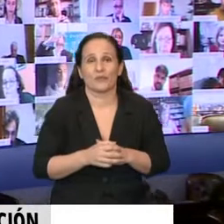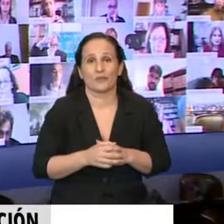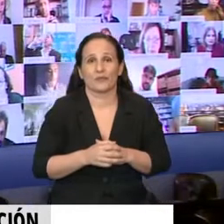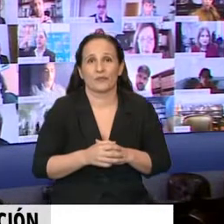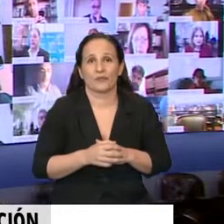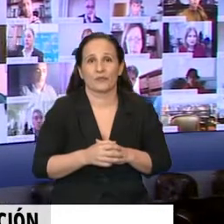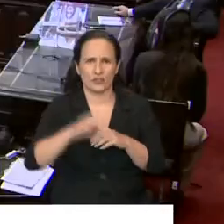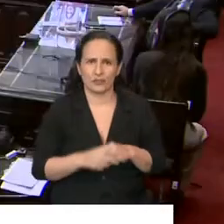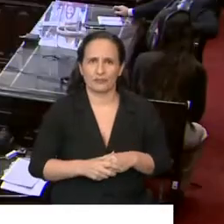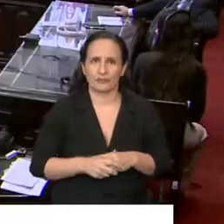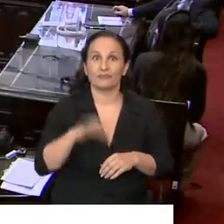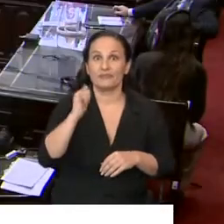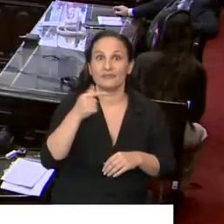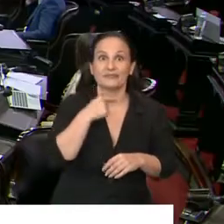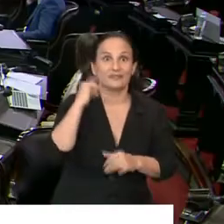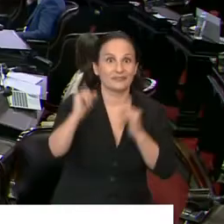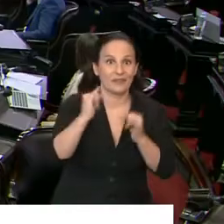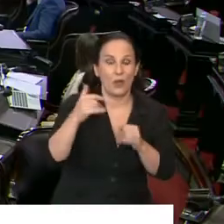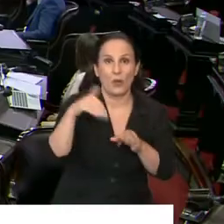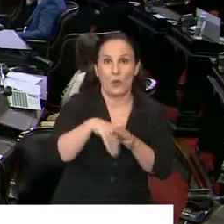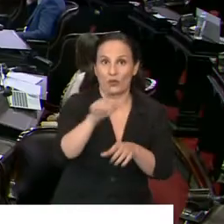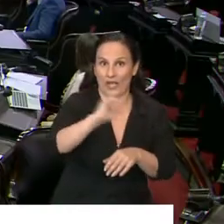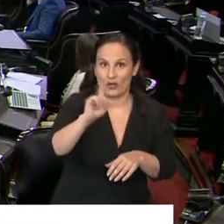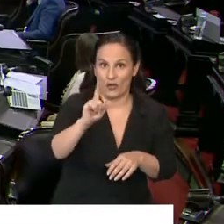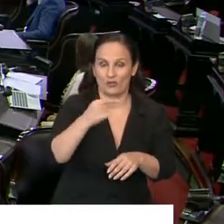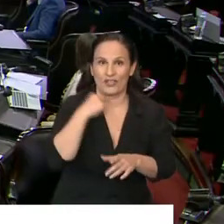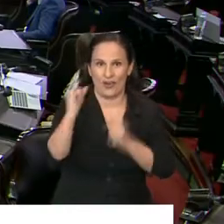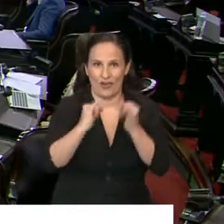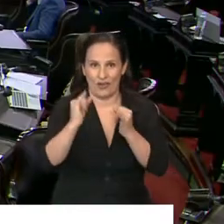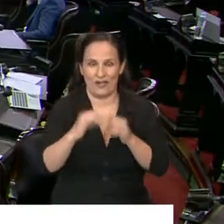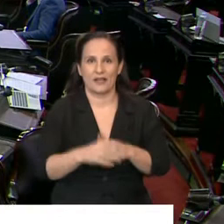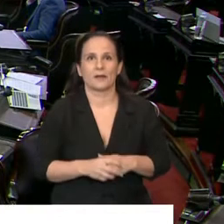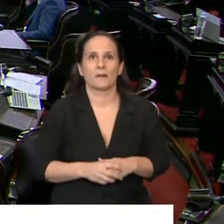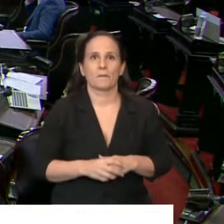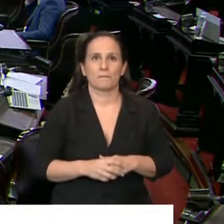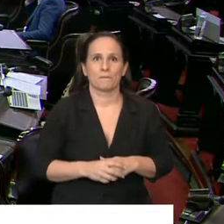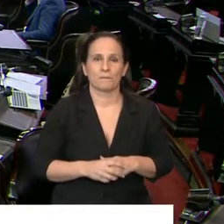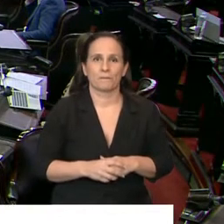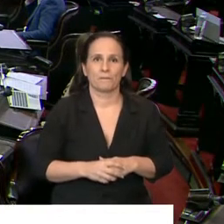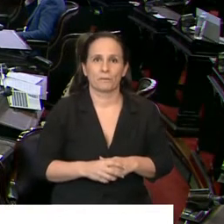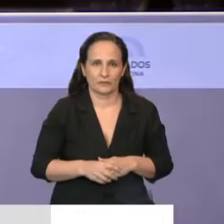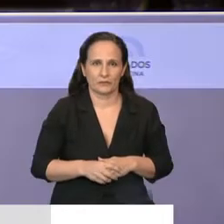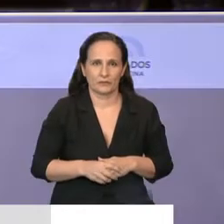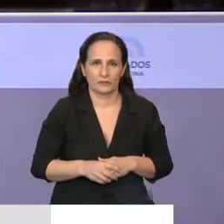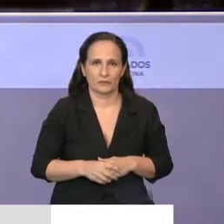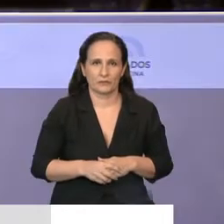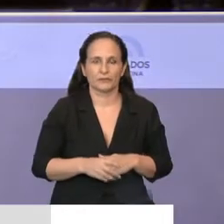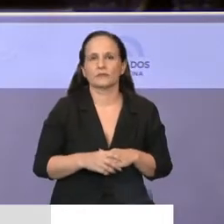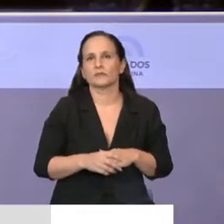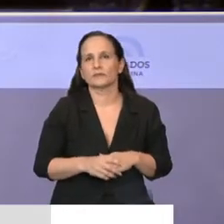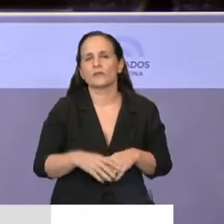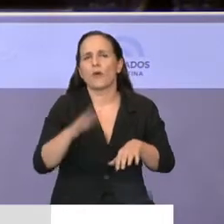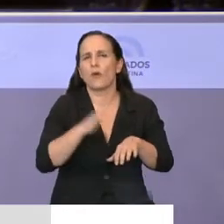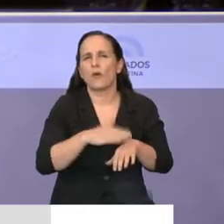intensivo de tecnología con la aplicación de beneficios impositivos finalmente por unanimidad fue aprobado el proyecto